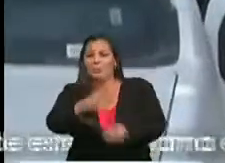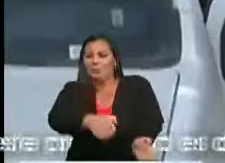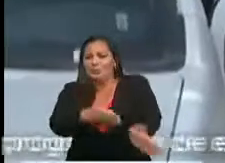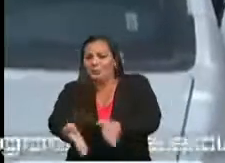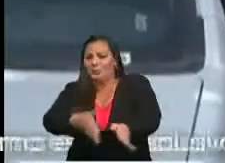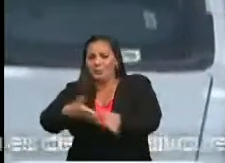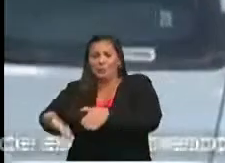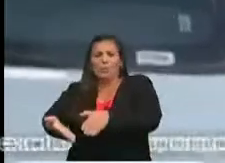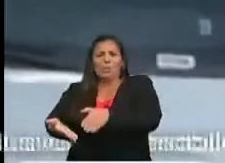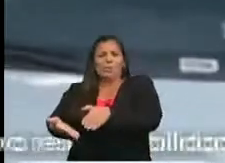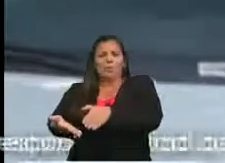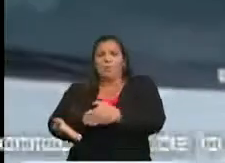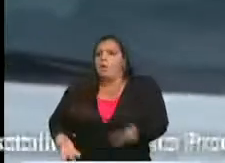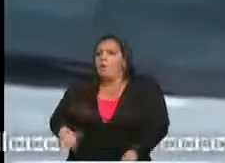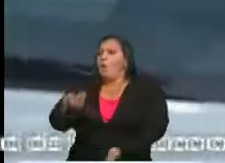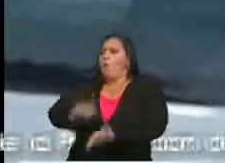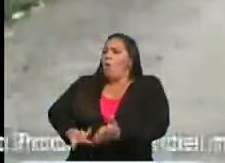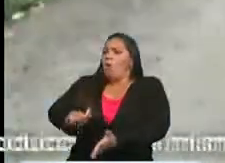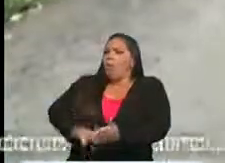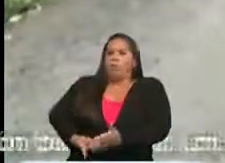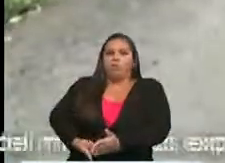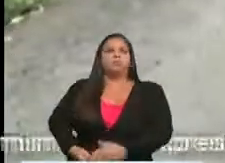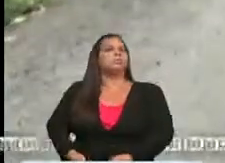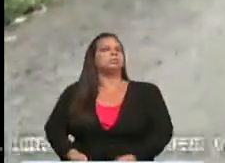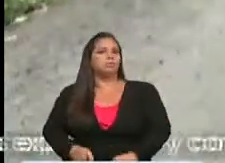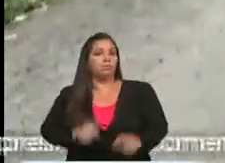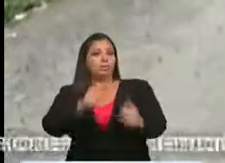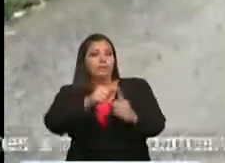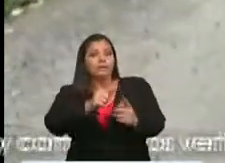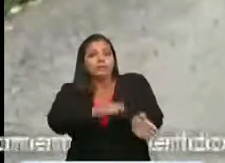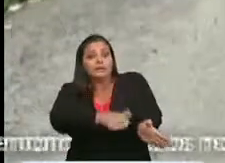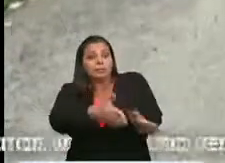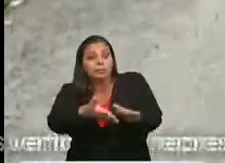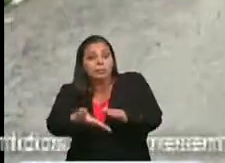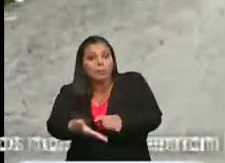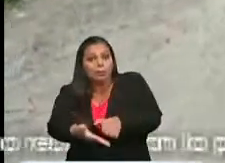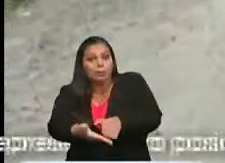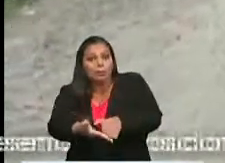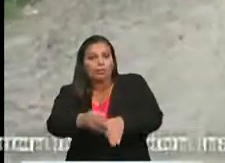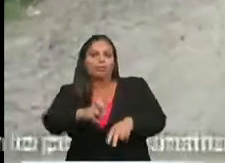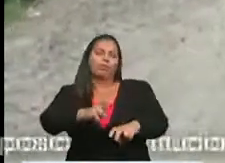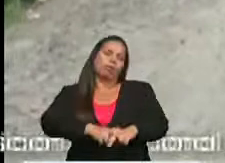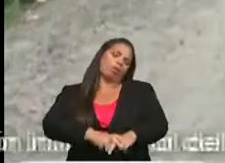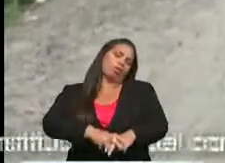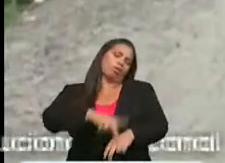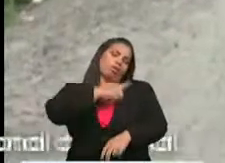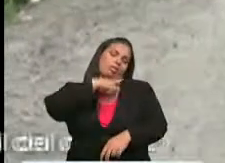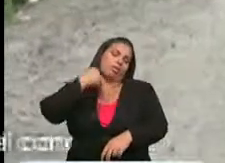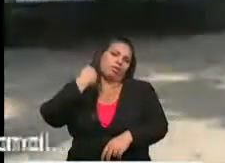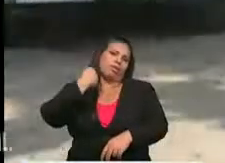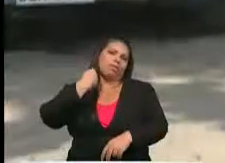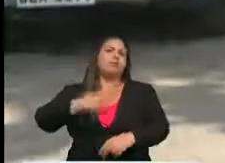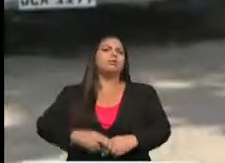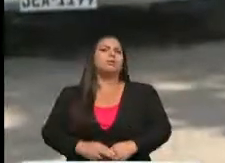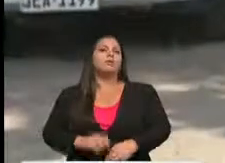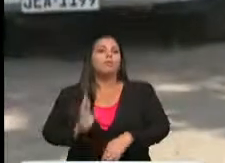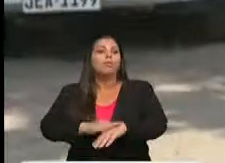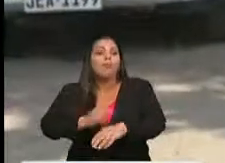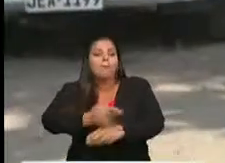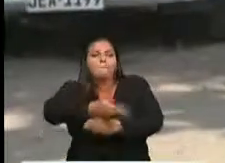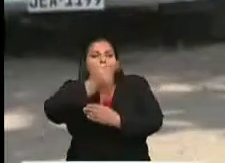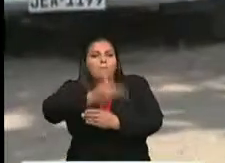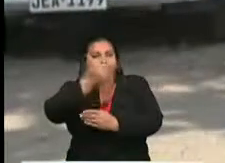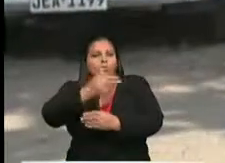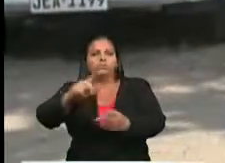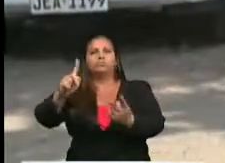digo. Cuando vengo, el uno estaba herido allá, sentado allá, pero dos tiros tiene uno aquí, otro acá, el otro, que